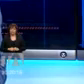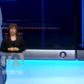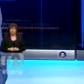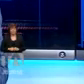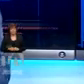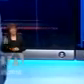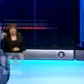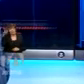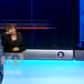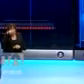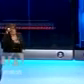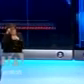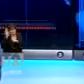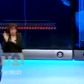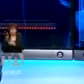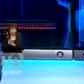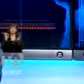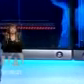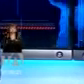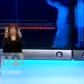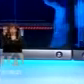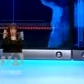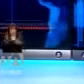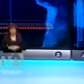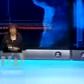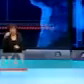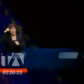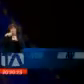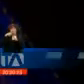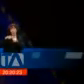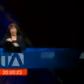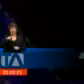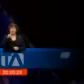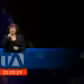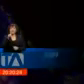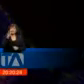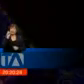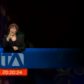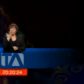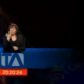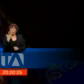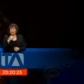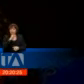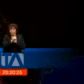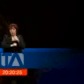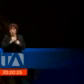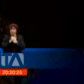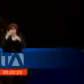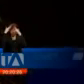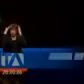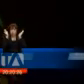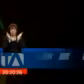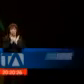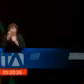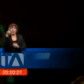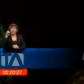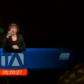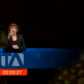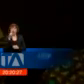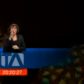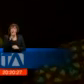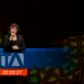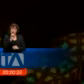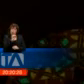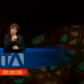Terrible noticia. Cambiamos de tema. Como parte de la conmemoración de los 113 años del milagro de la Virgen Dolorosa, se realiza en estos momentos el